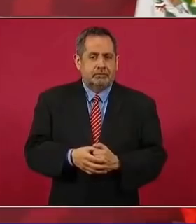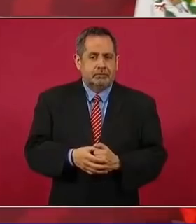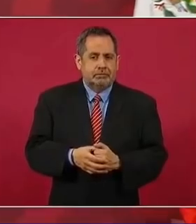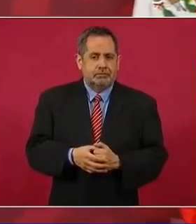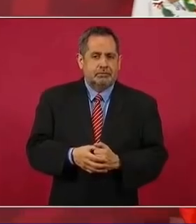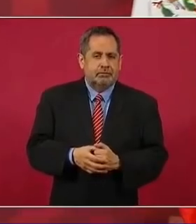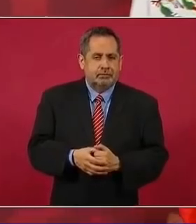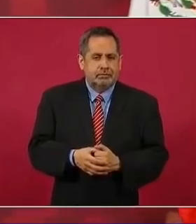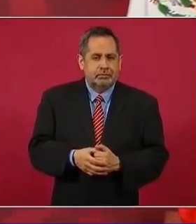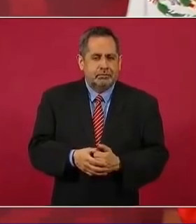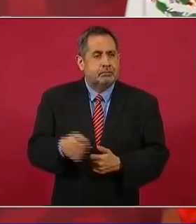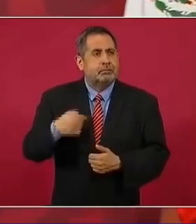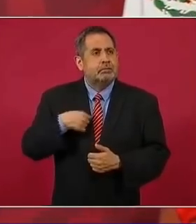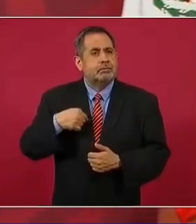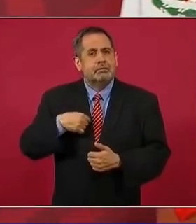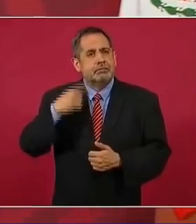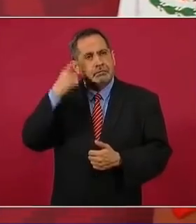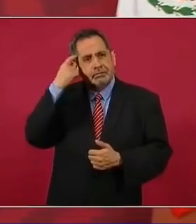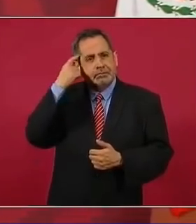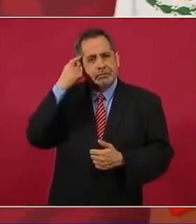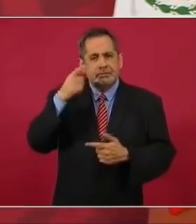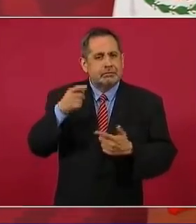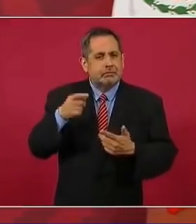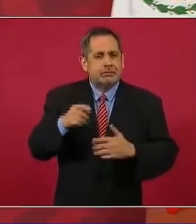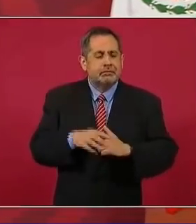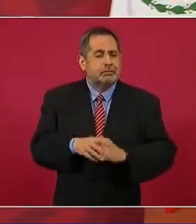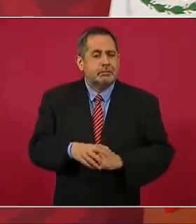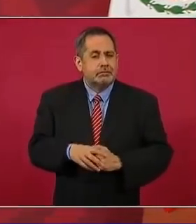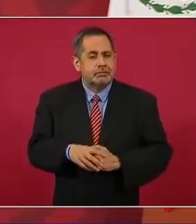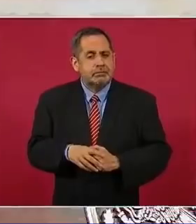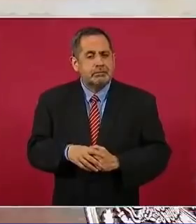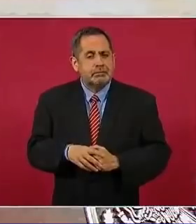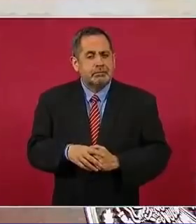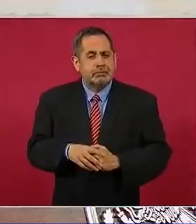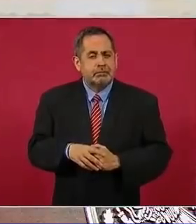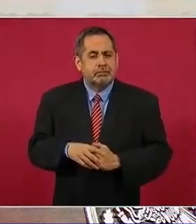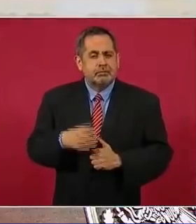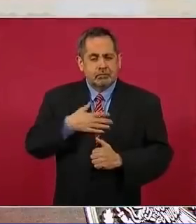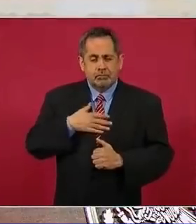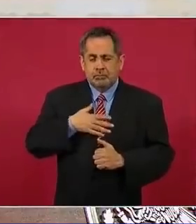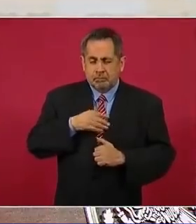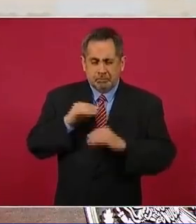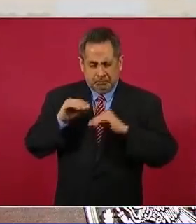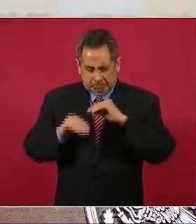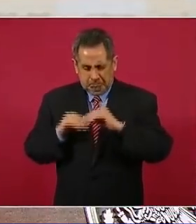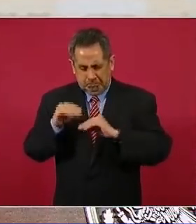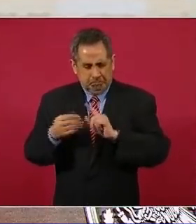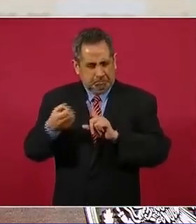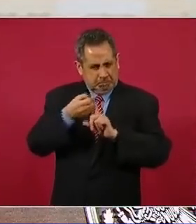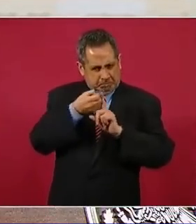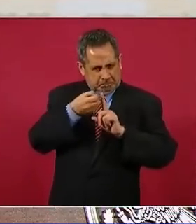estoy tratando este asunto de manera sistemática,